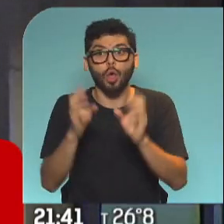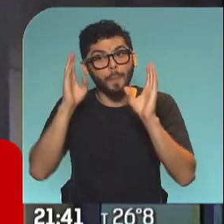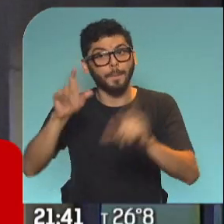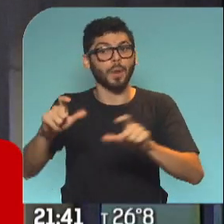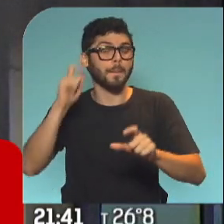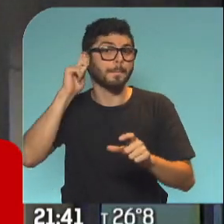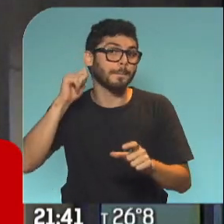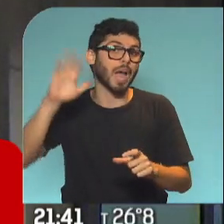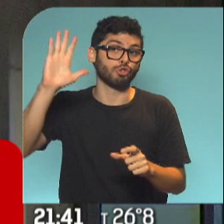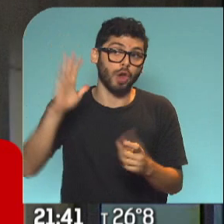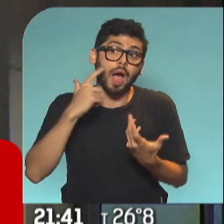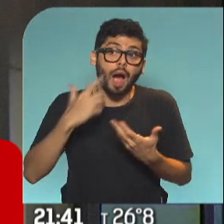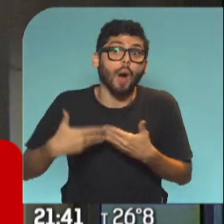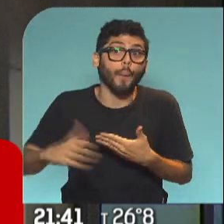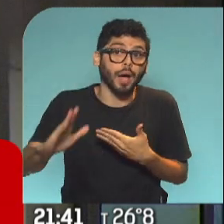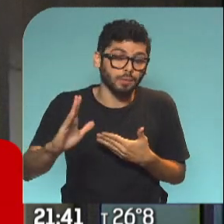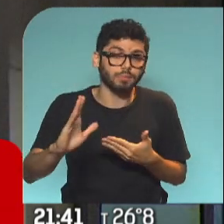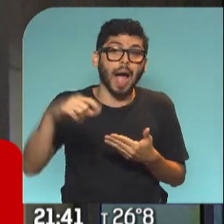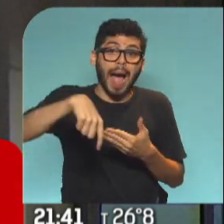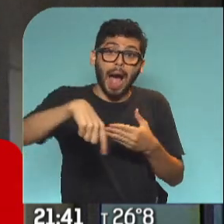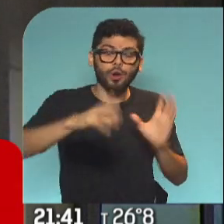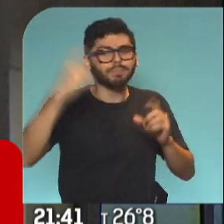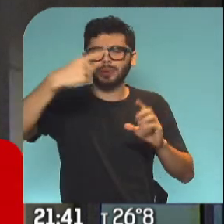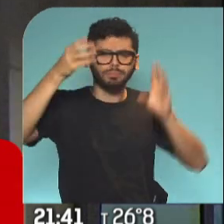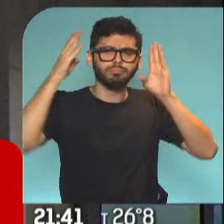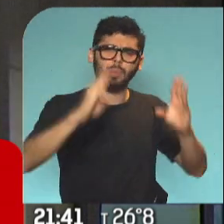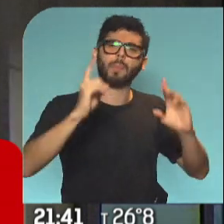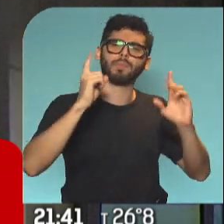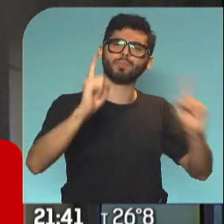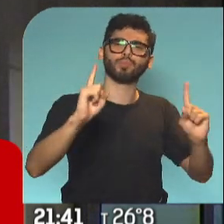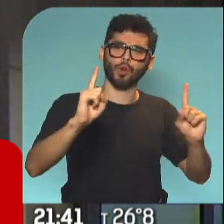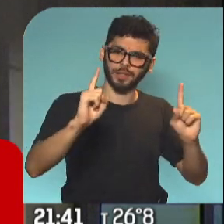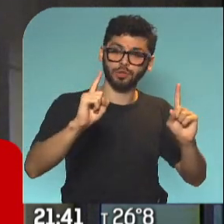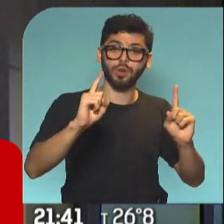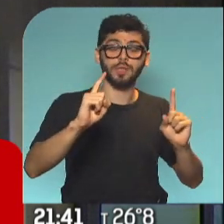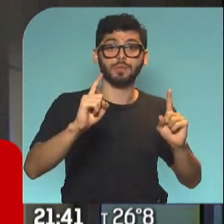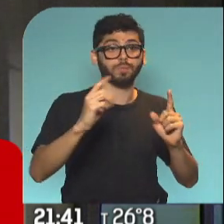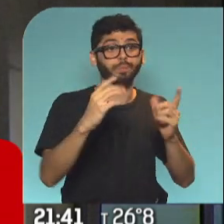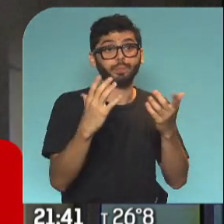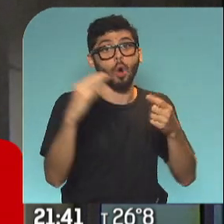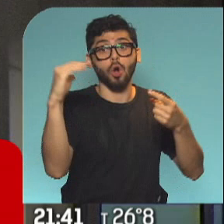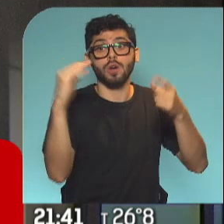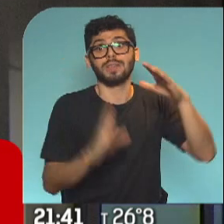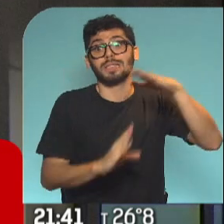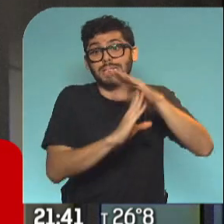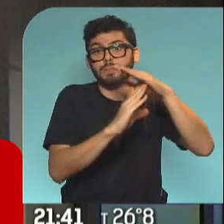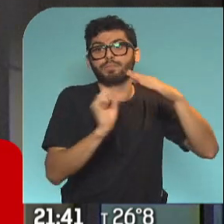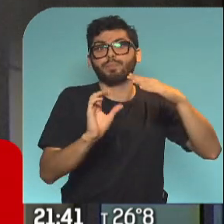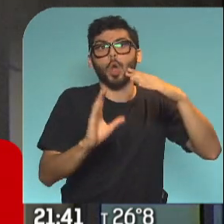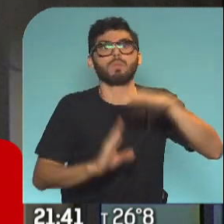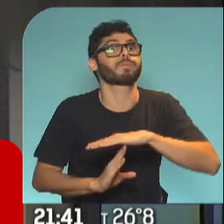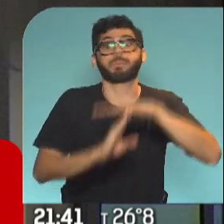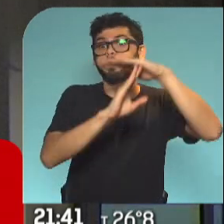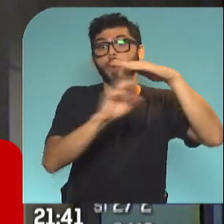Sí. Este personal docente que figuraba en próximos pasos, pero no tan cercanos, si se quiere ese